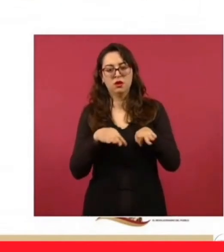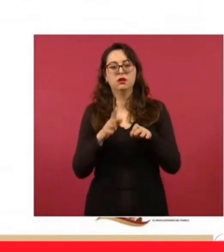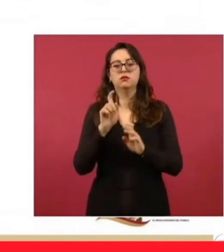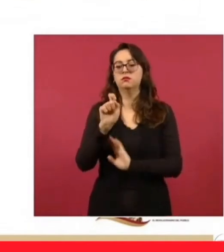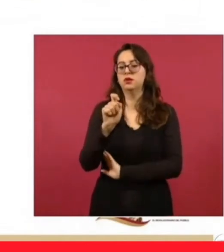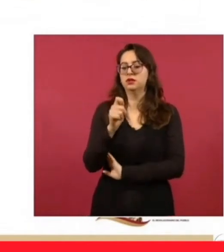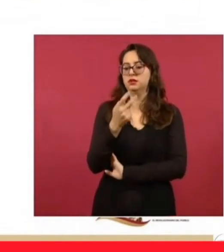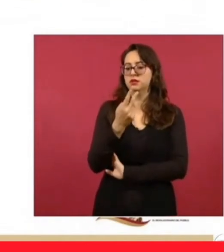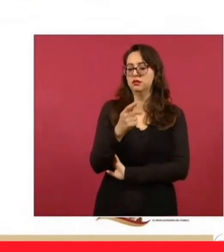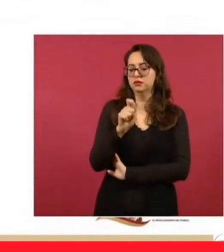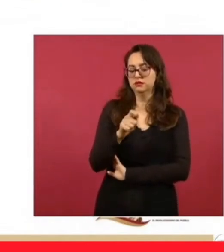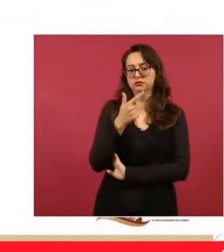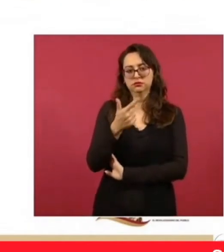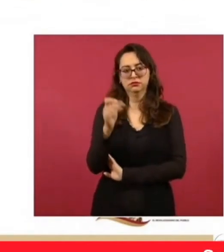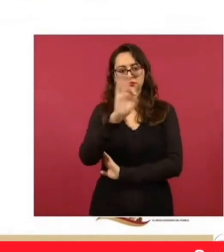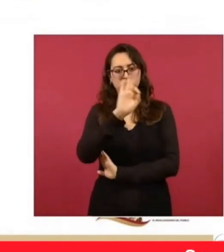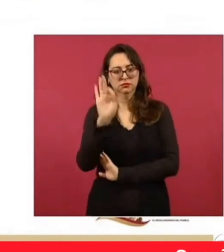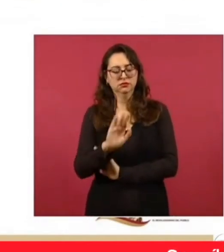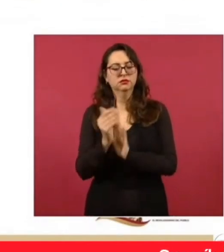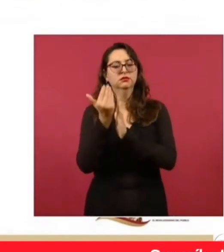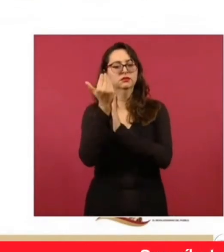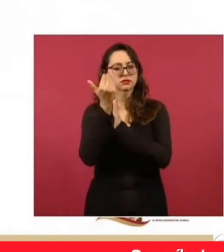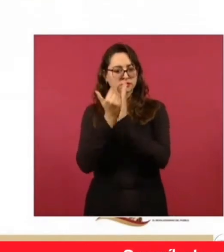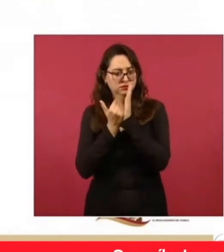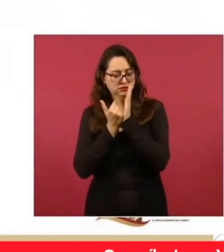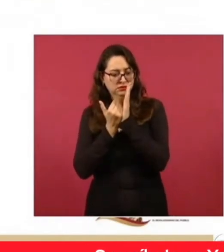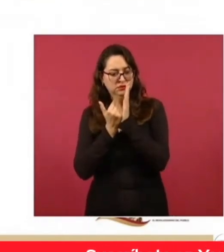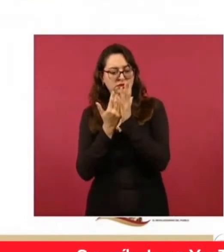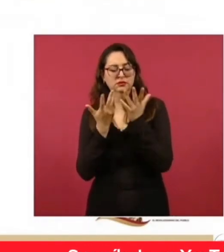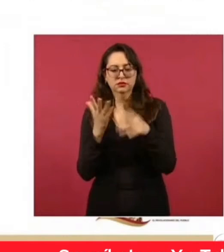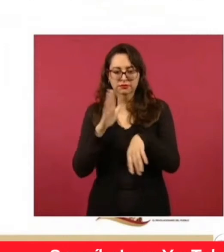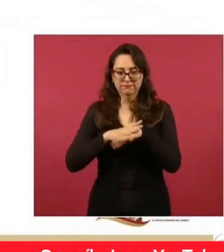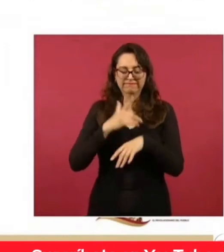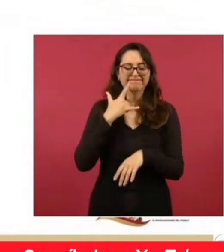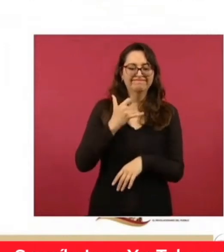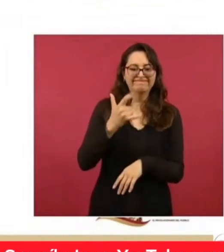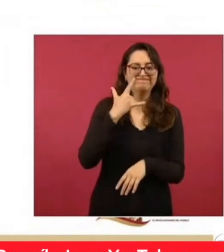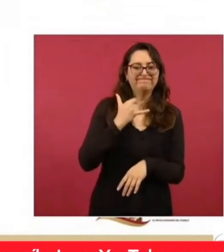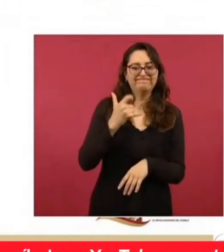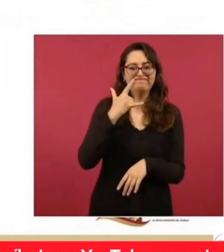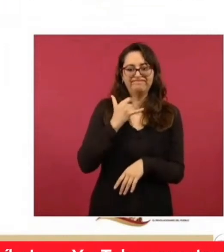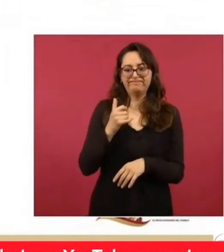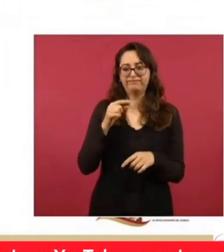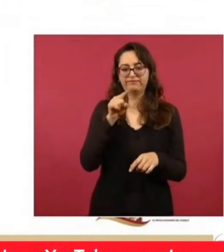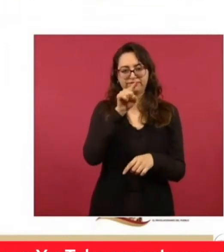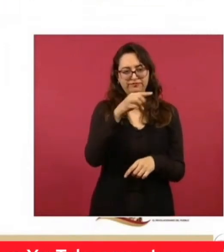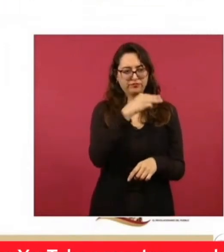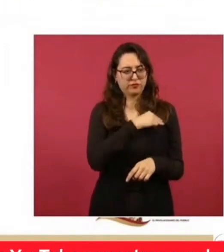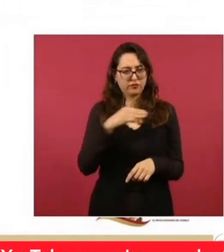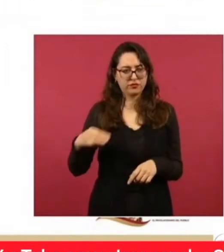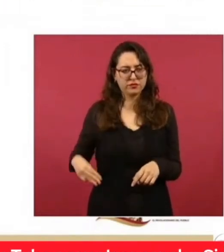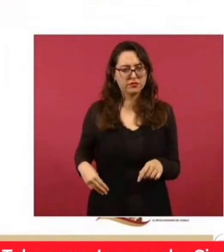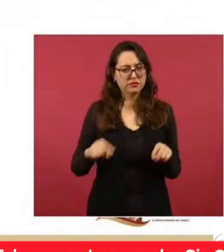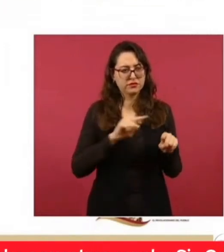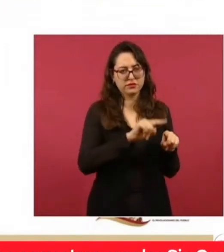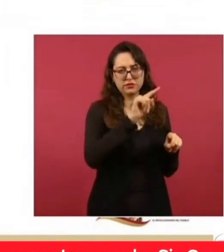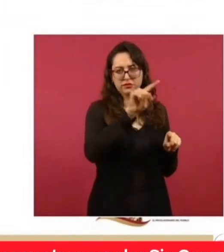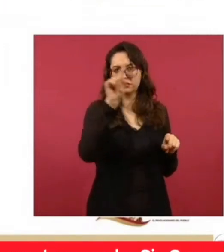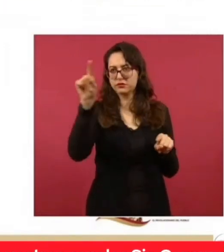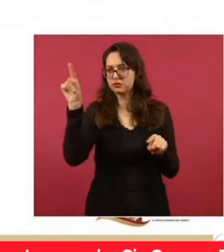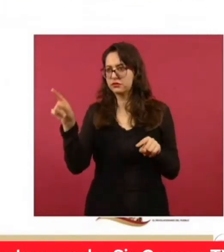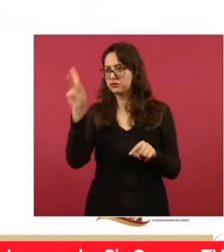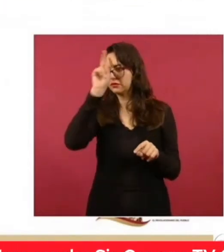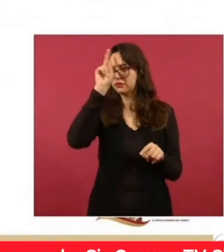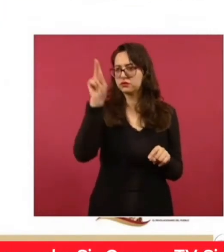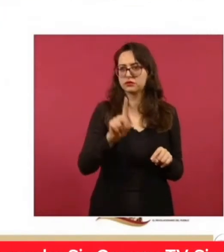baja veintidós punto siete se va a intensificar en los municipios en donde ocurre más la violencia feminicida este